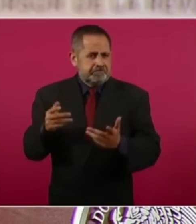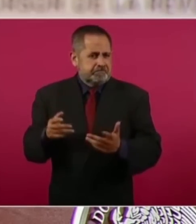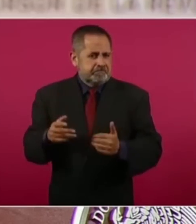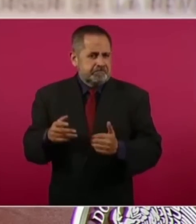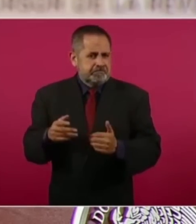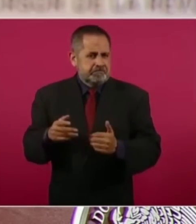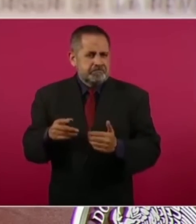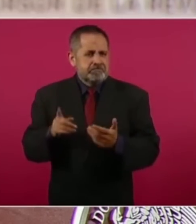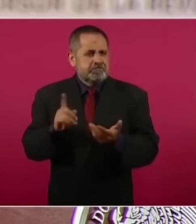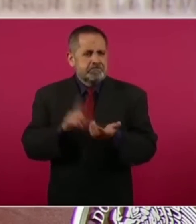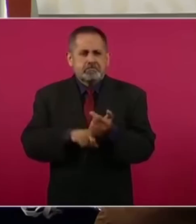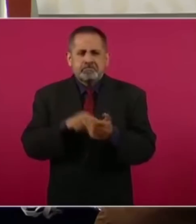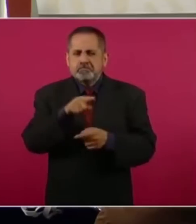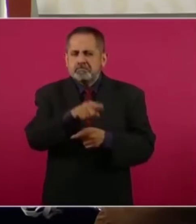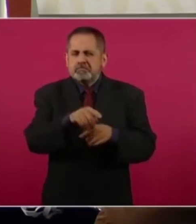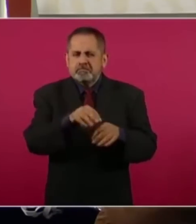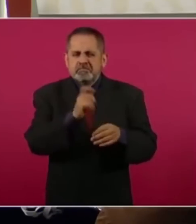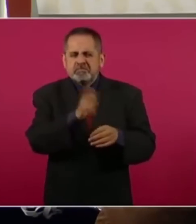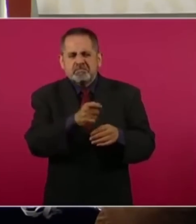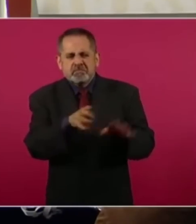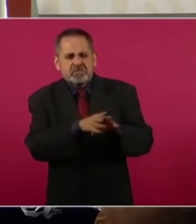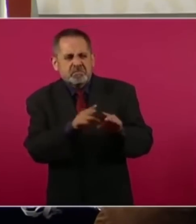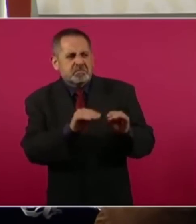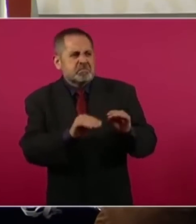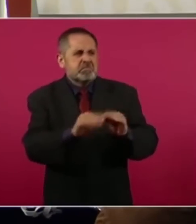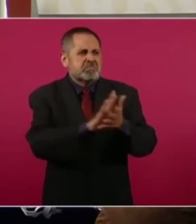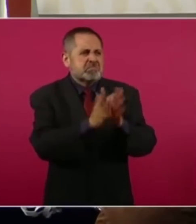sobre sus actividades.